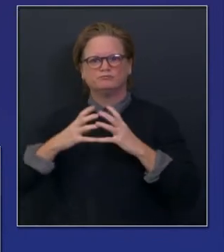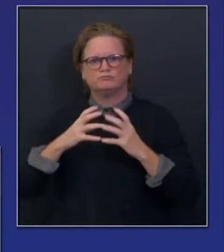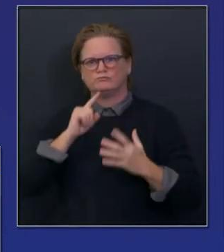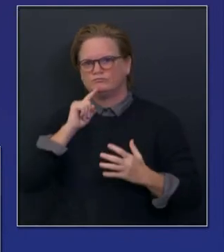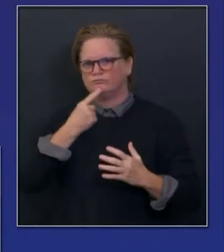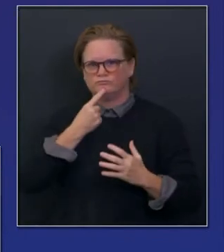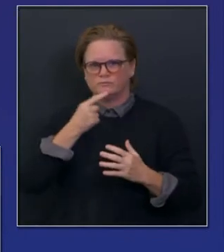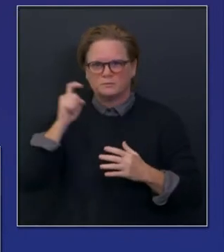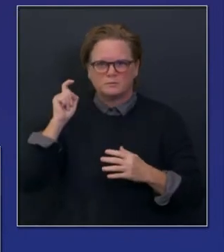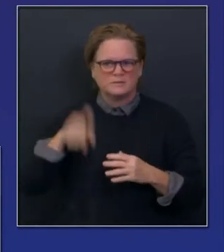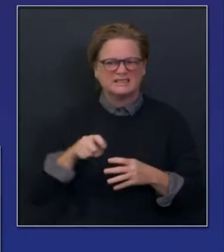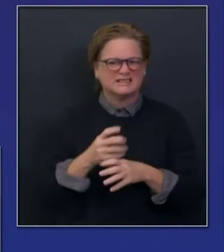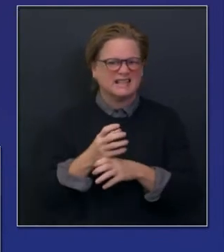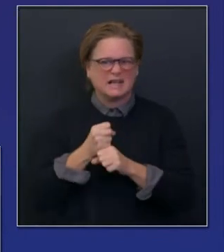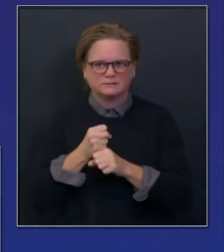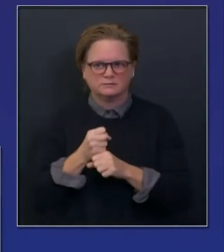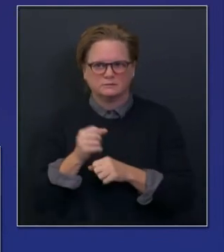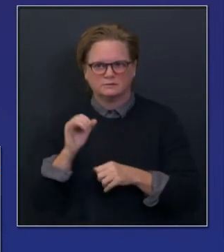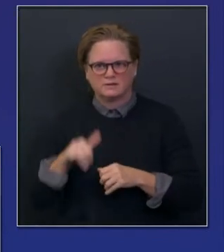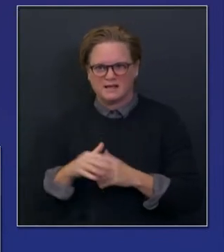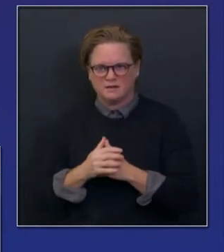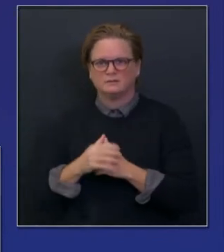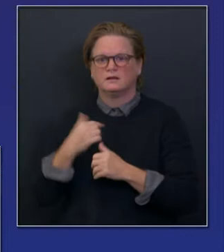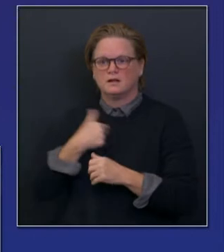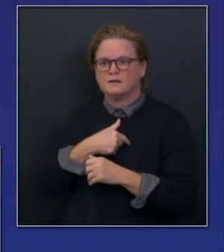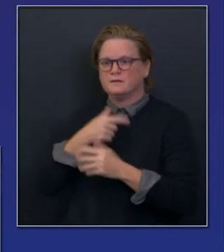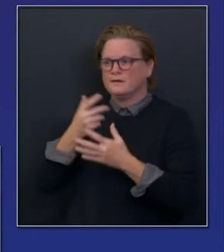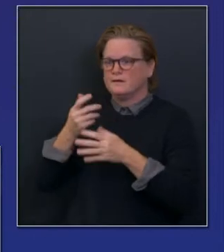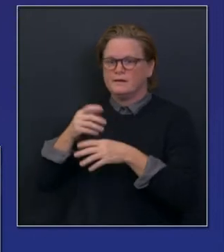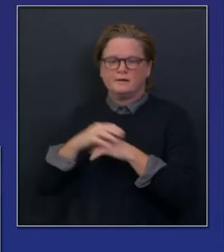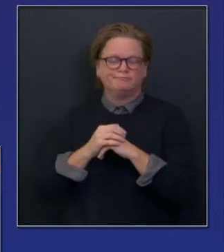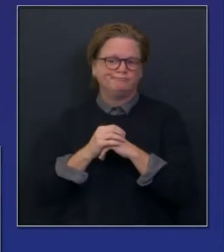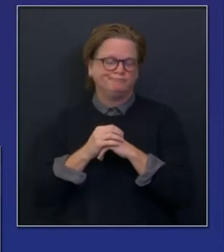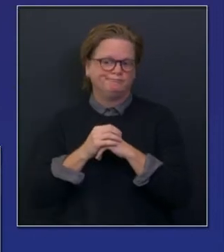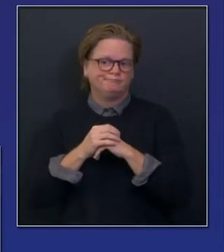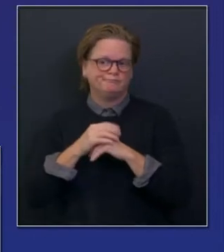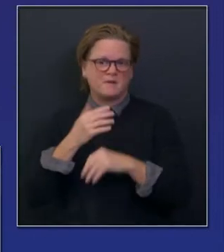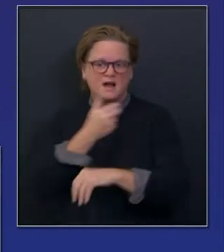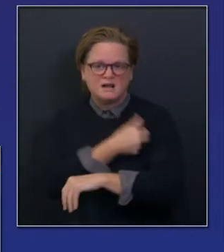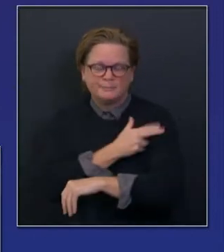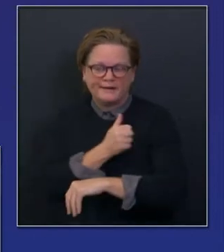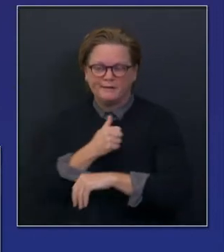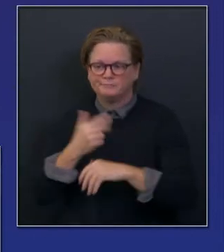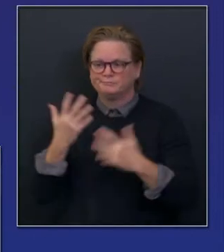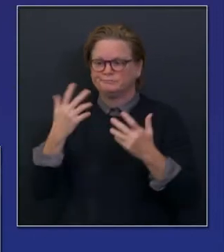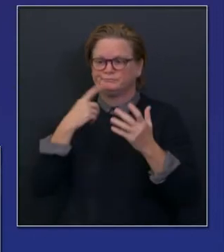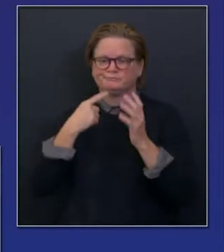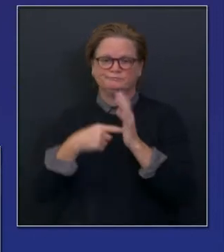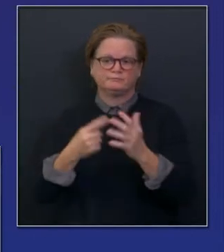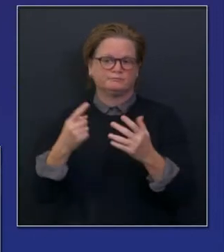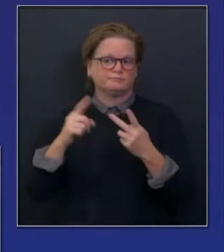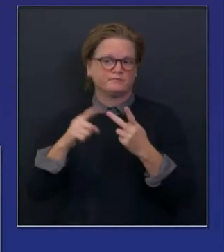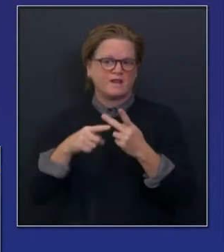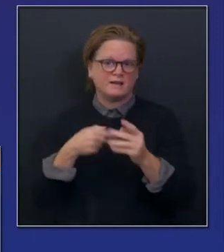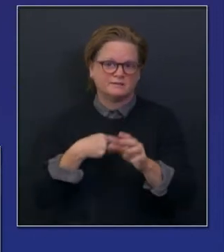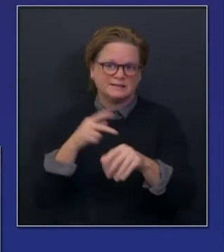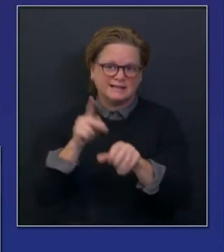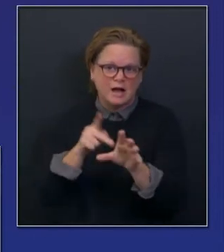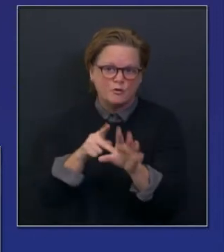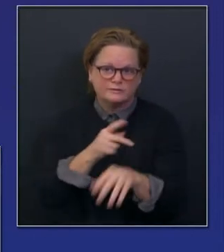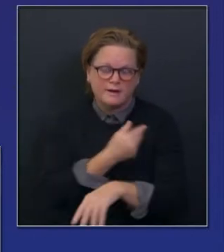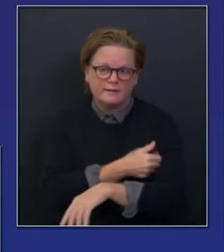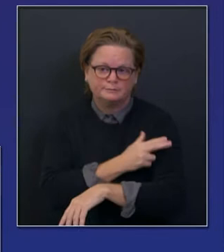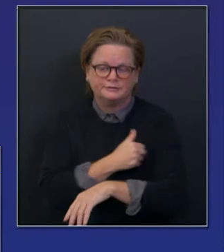4 instalaciones donde recibimos las vacunas, atención aguda, psiquiátrico, hospitales en instalaciones